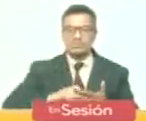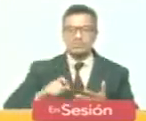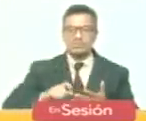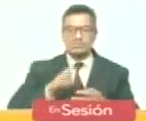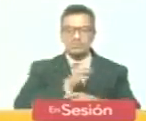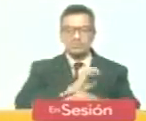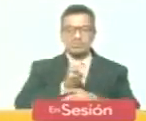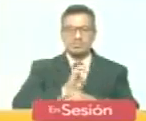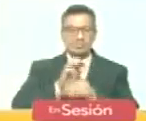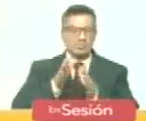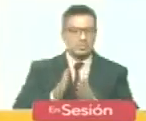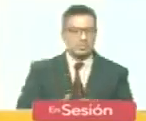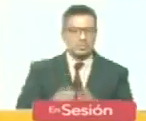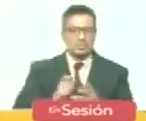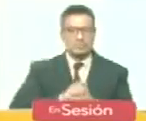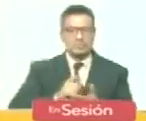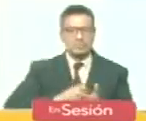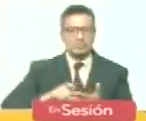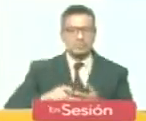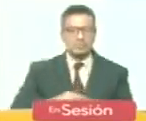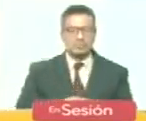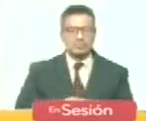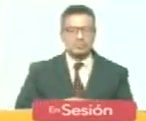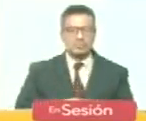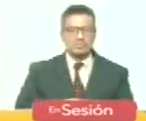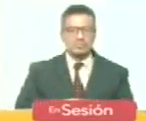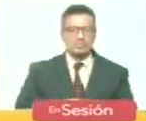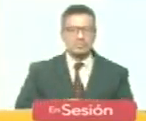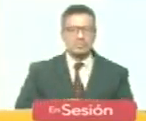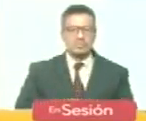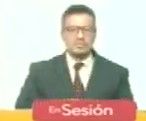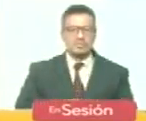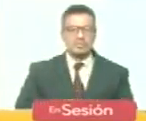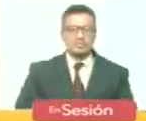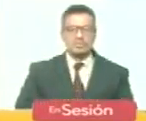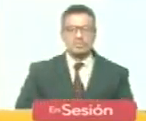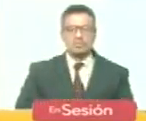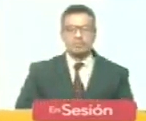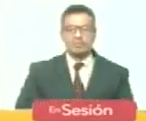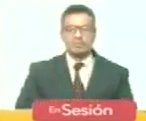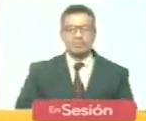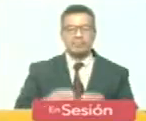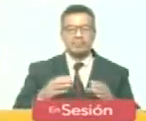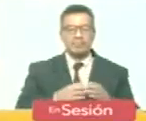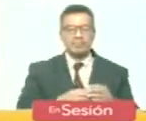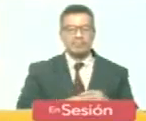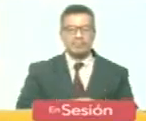ecuatoriano que tuvo mucho tiempo de profesor en la universidad, y murió casi con 20 y pico de años.